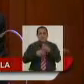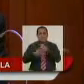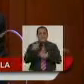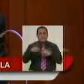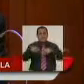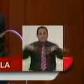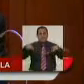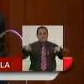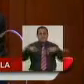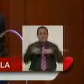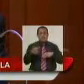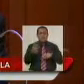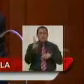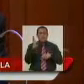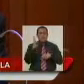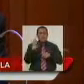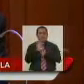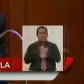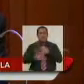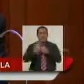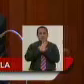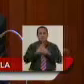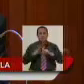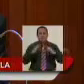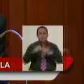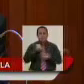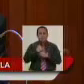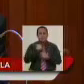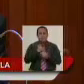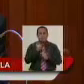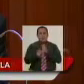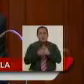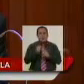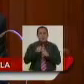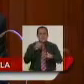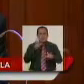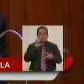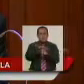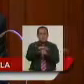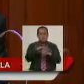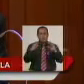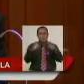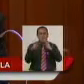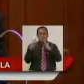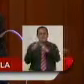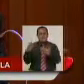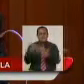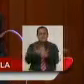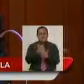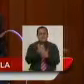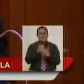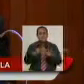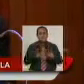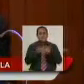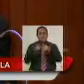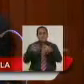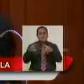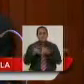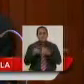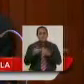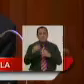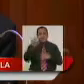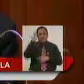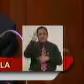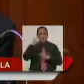Crimen Organizado, Protección de Obras Civiles e Invasiones, y creamos el Grupo Especial de Inteligencia